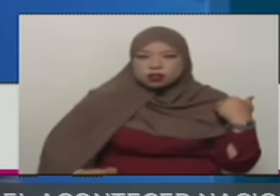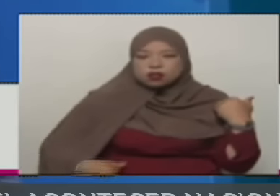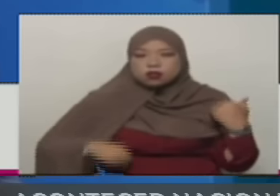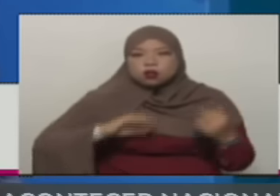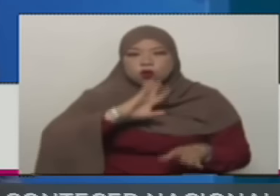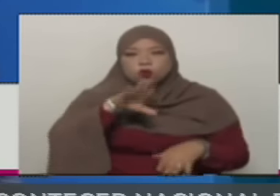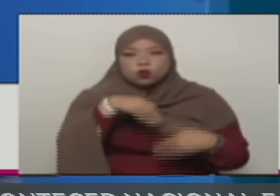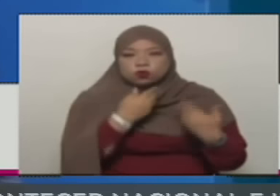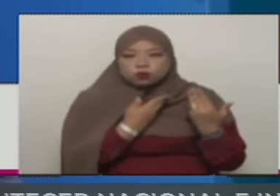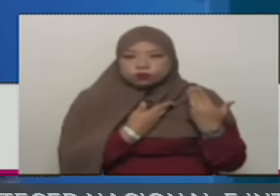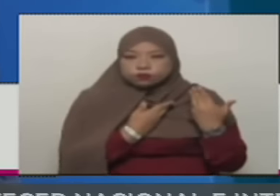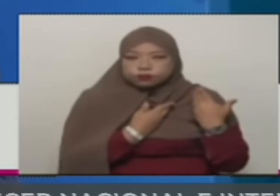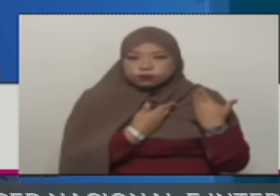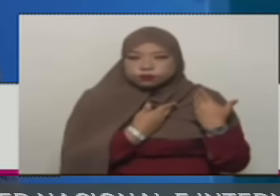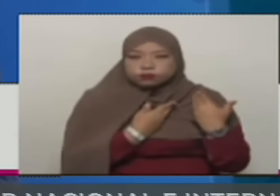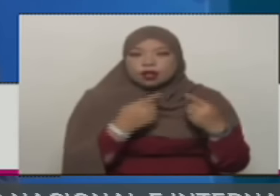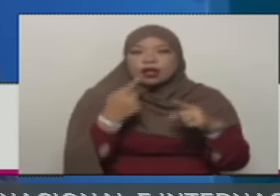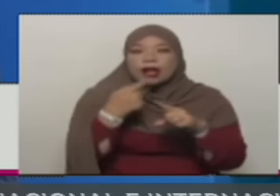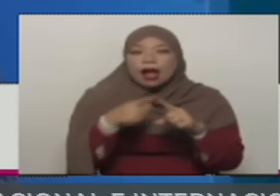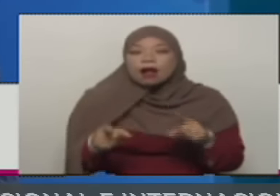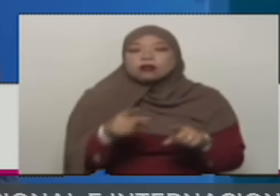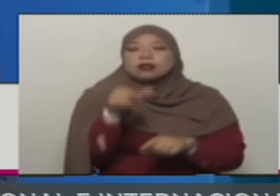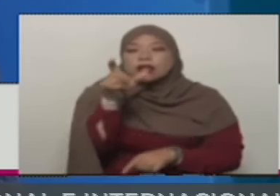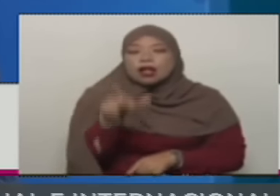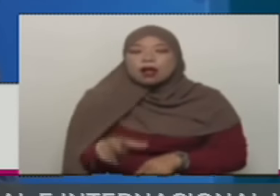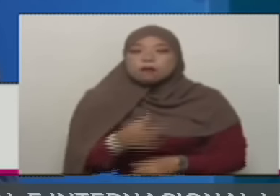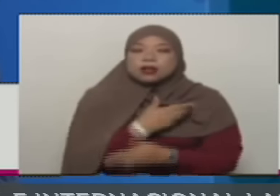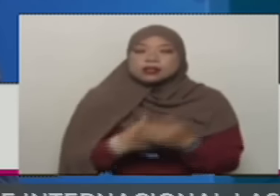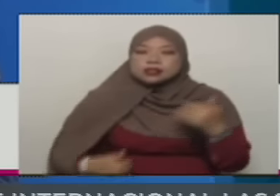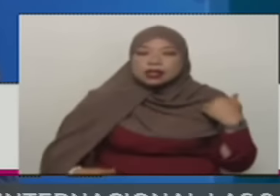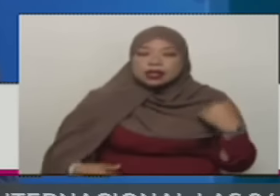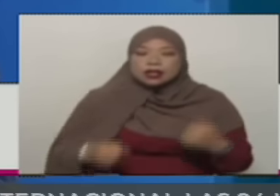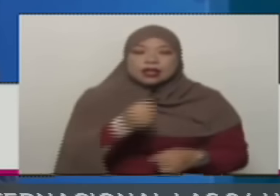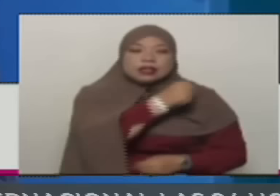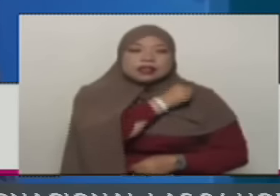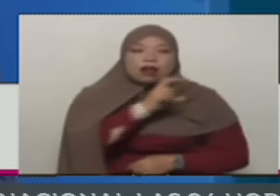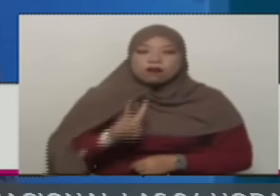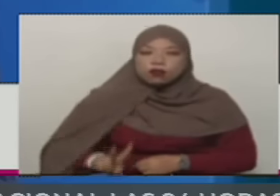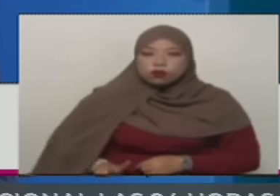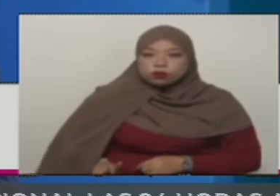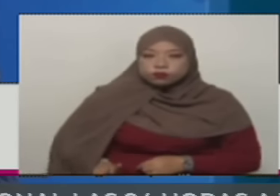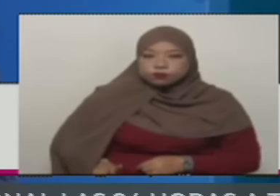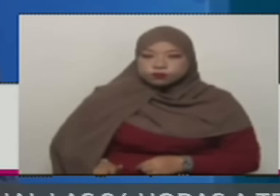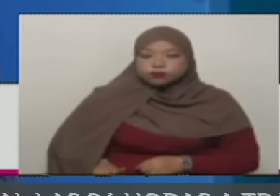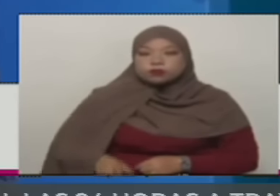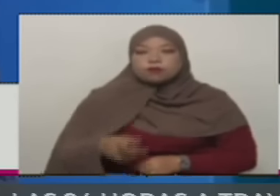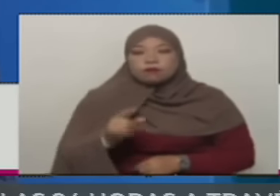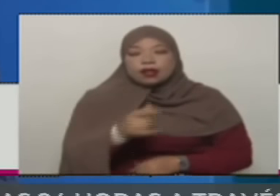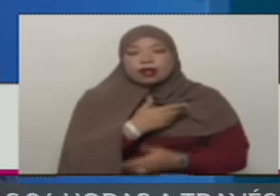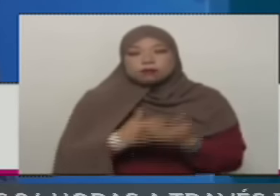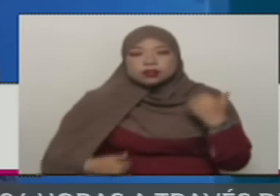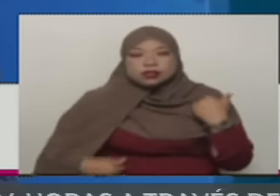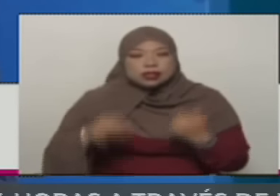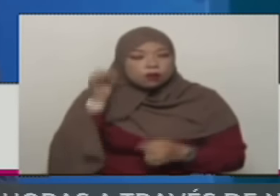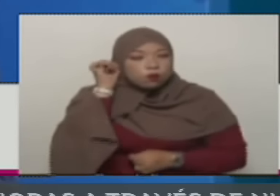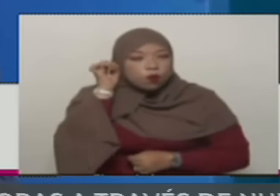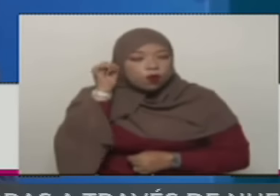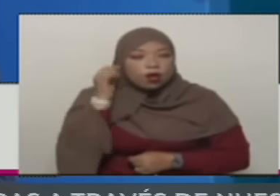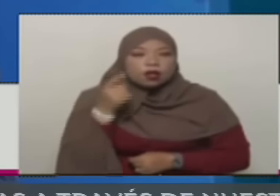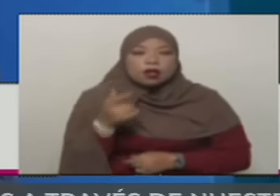Castro. Pero Xiomara Castro es una mujer súper valiente, súper decidida, es una